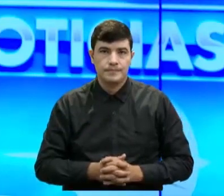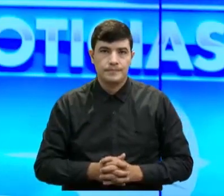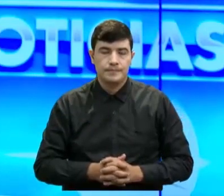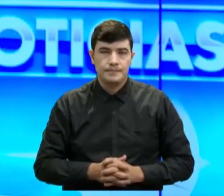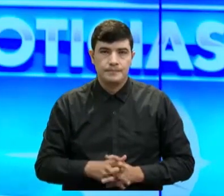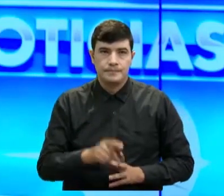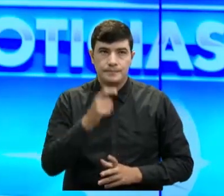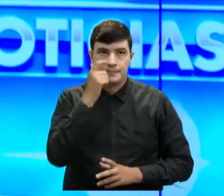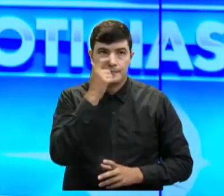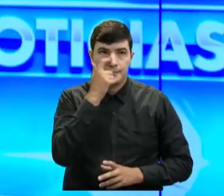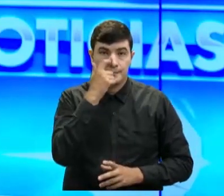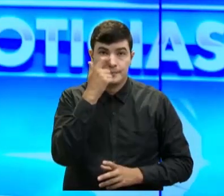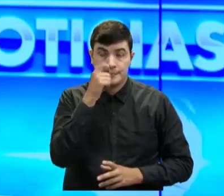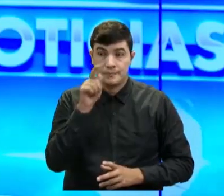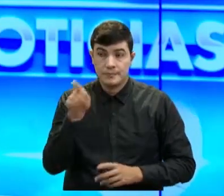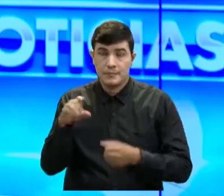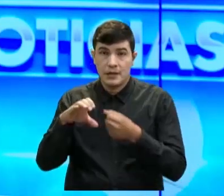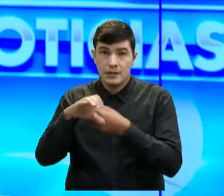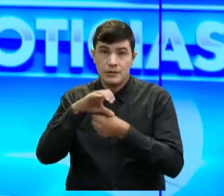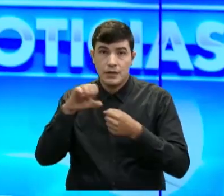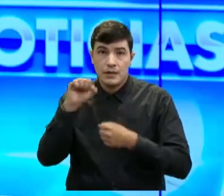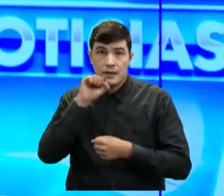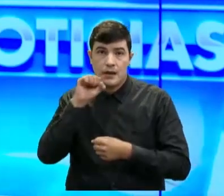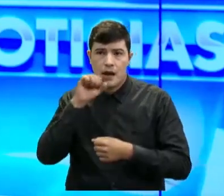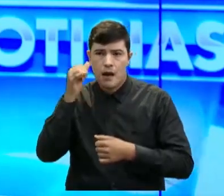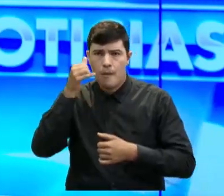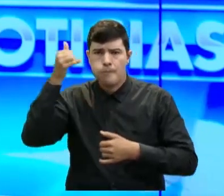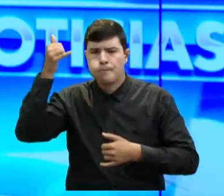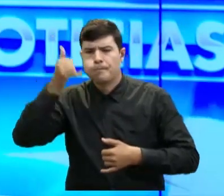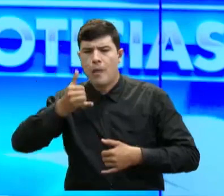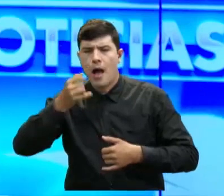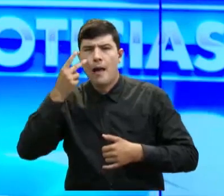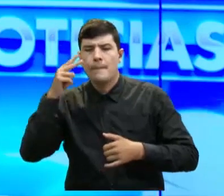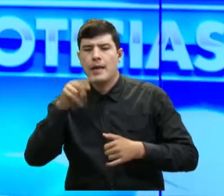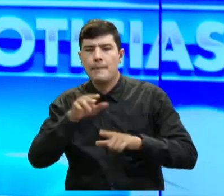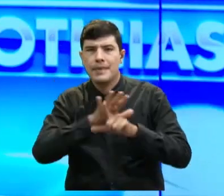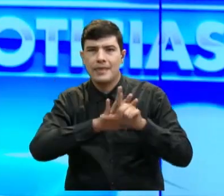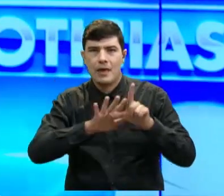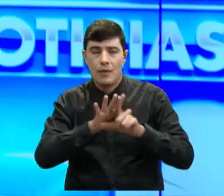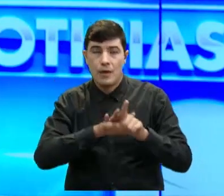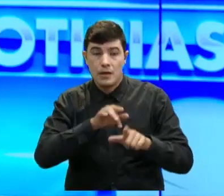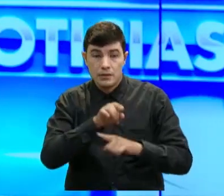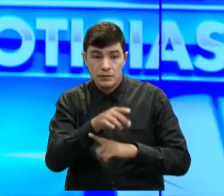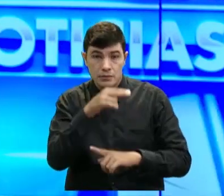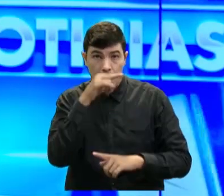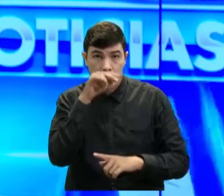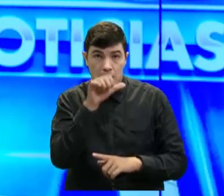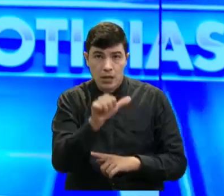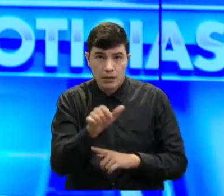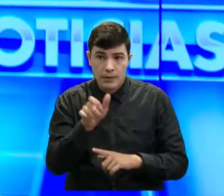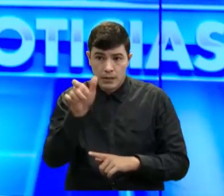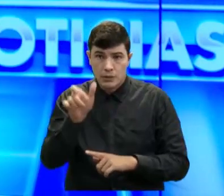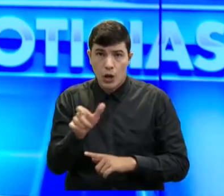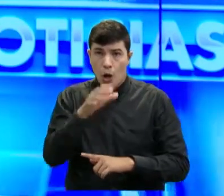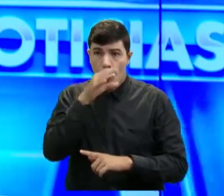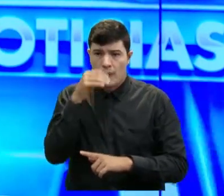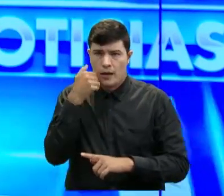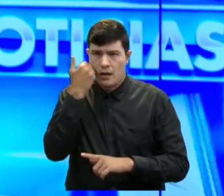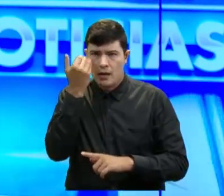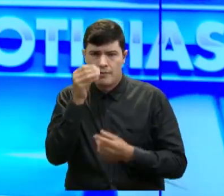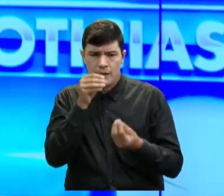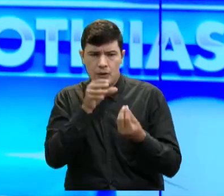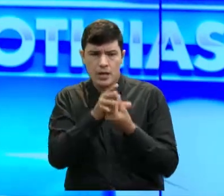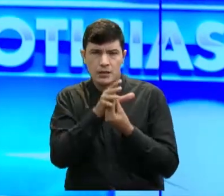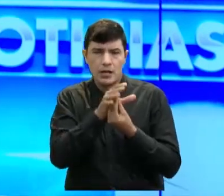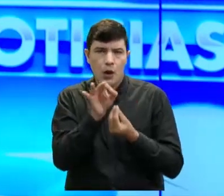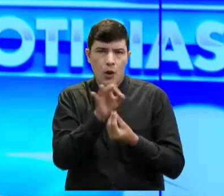Y en cámaras de seguridad en Barranca Bermeja quedó registrado el momento en que, al parecer, una menor fue víctima de acoso. ¿Qué dicen las